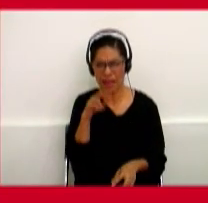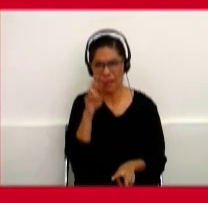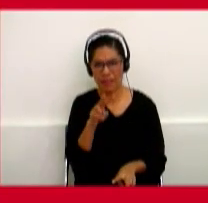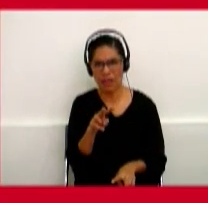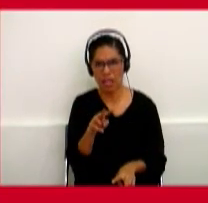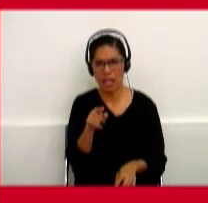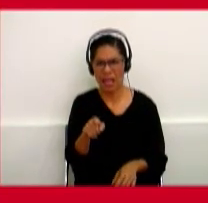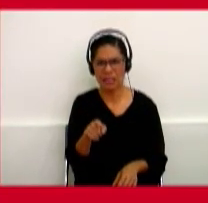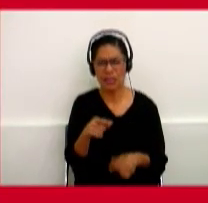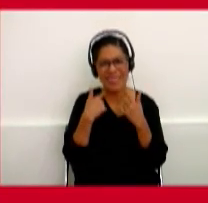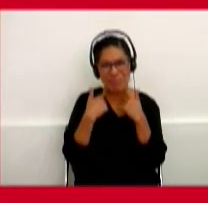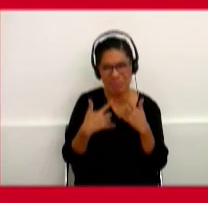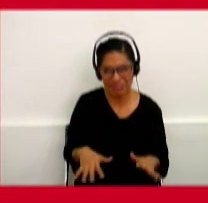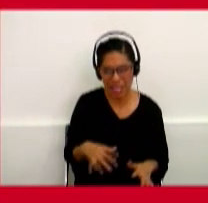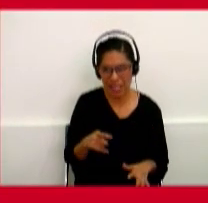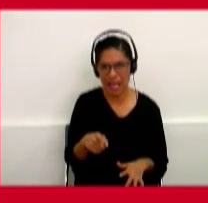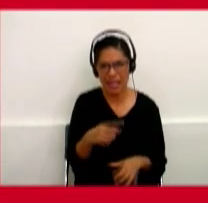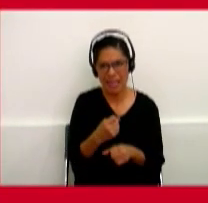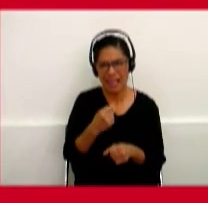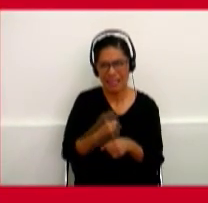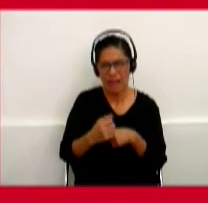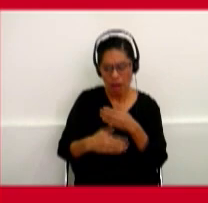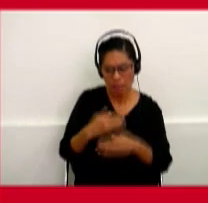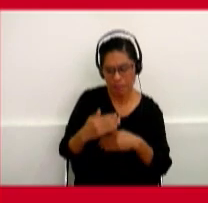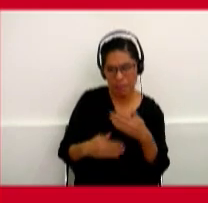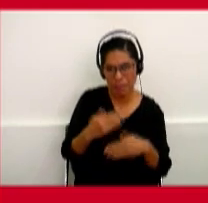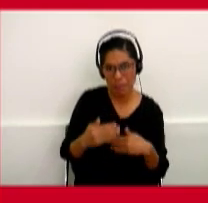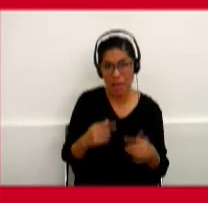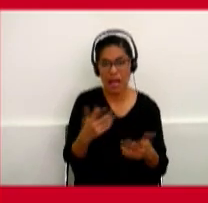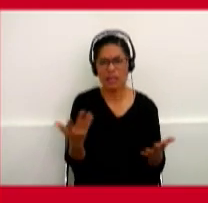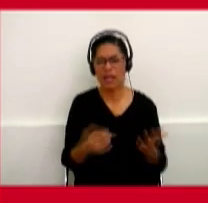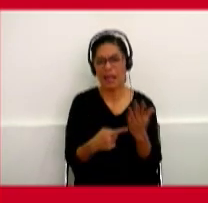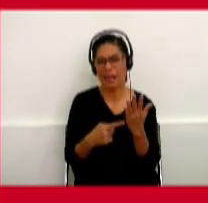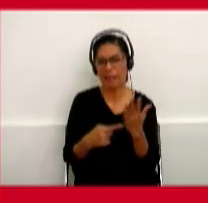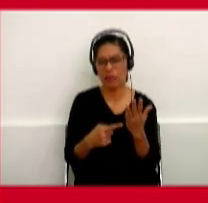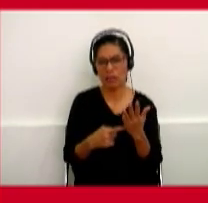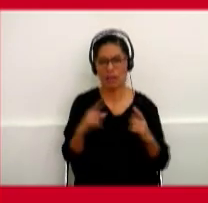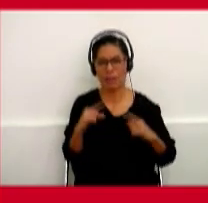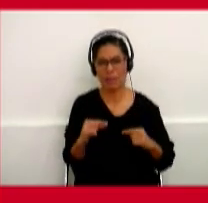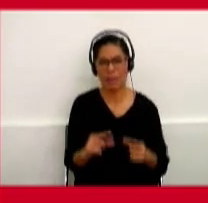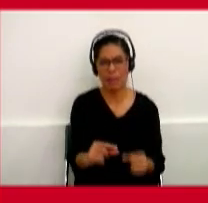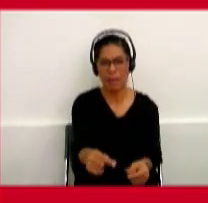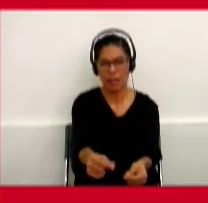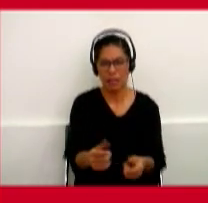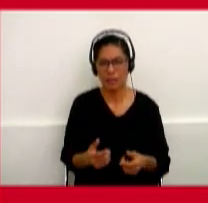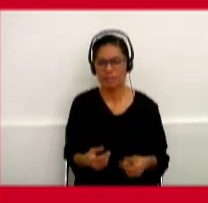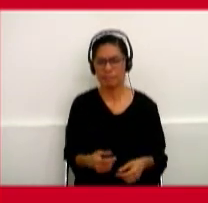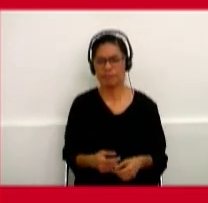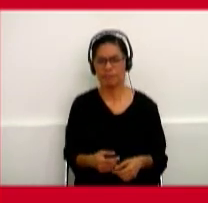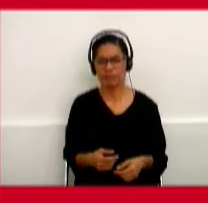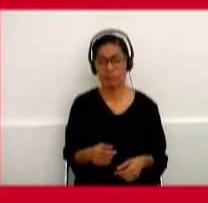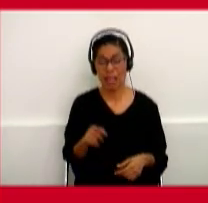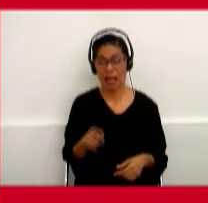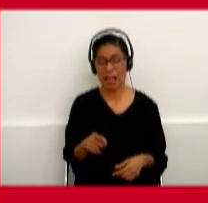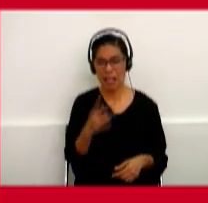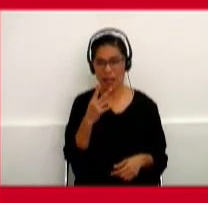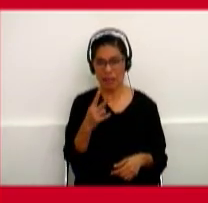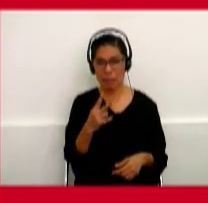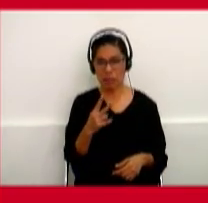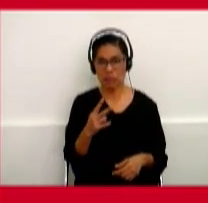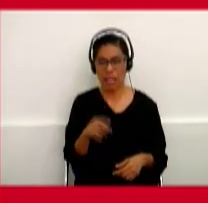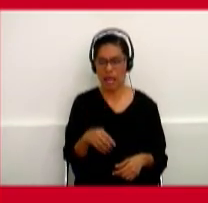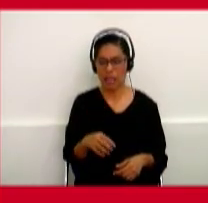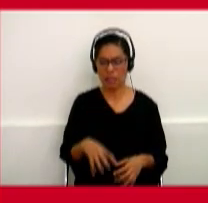una pérdida en producción. Utilizando las tecnologías de la aceleración, mencioné que los sensores están en la